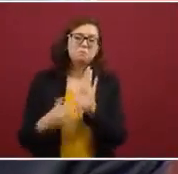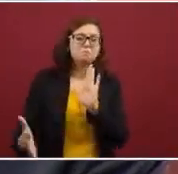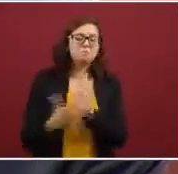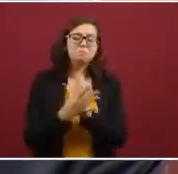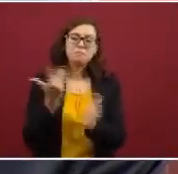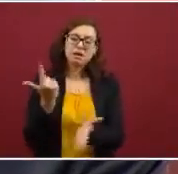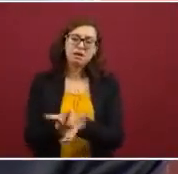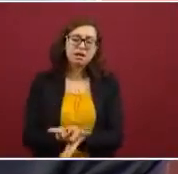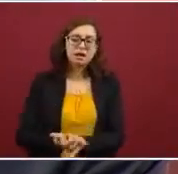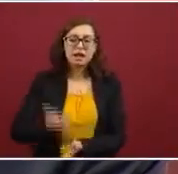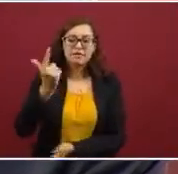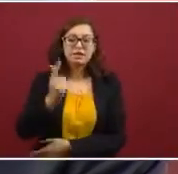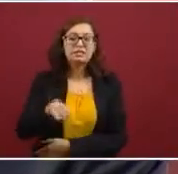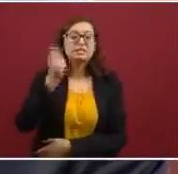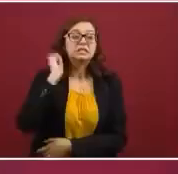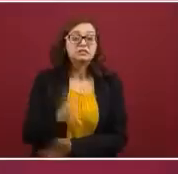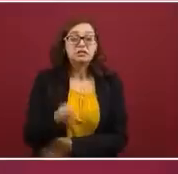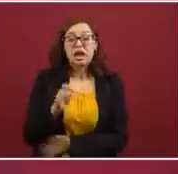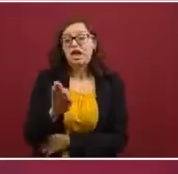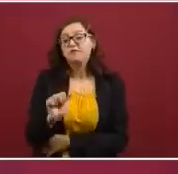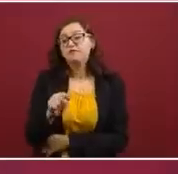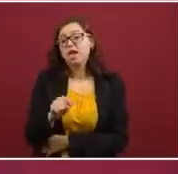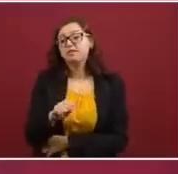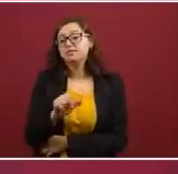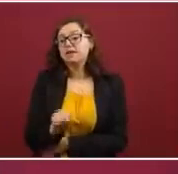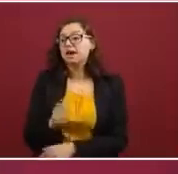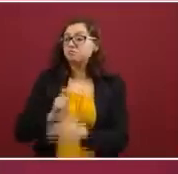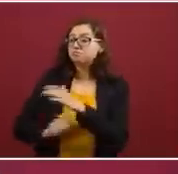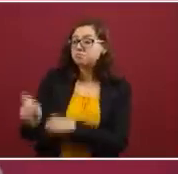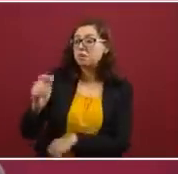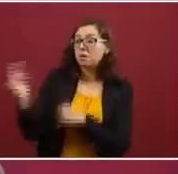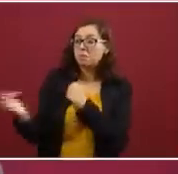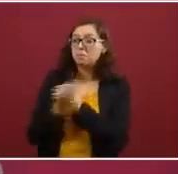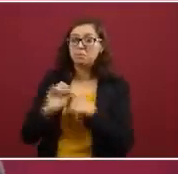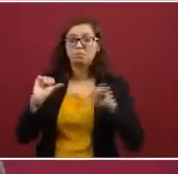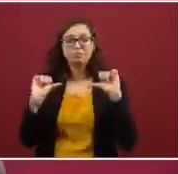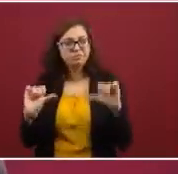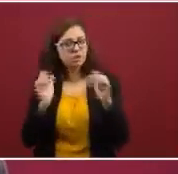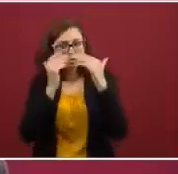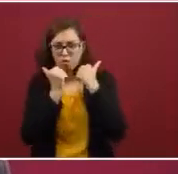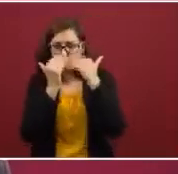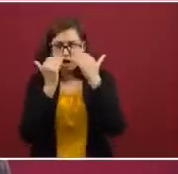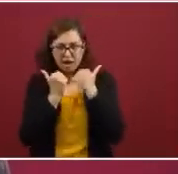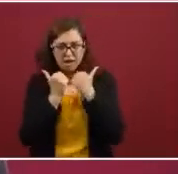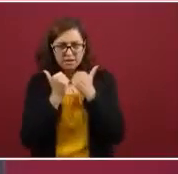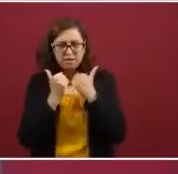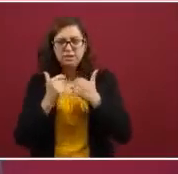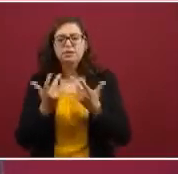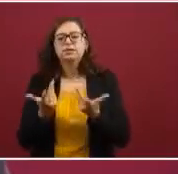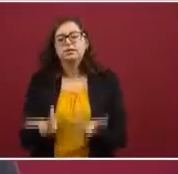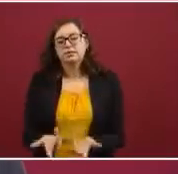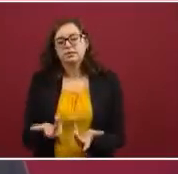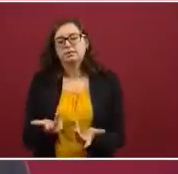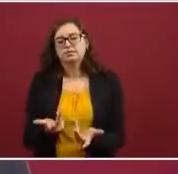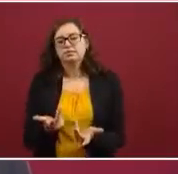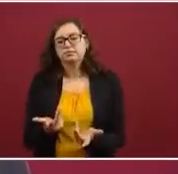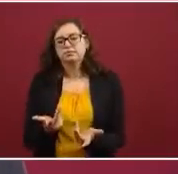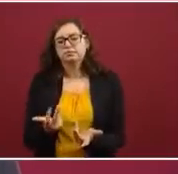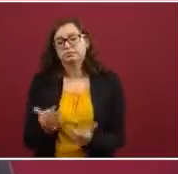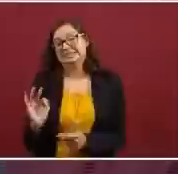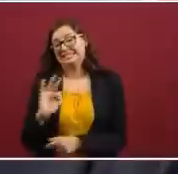no se tiene derecho a fianza. Esto, por lo que pueda